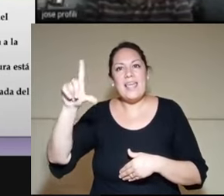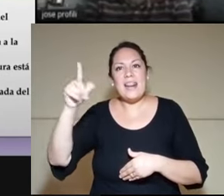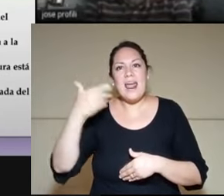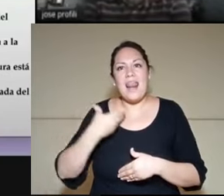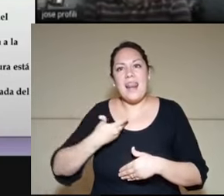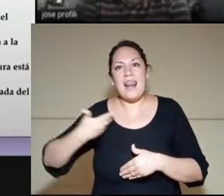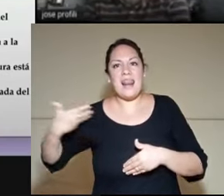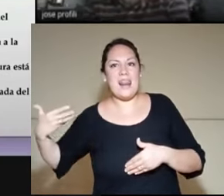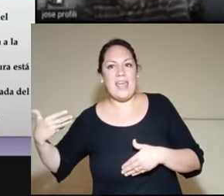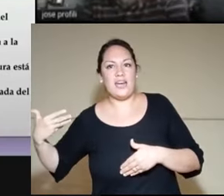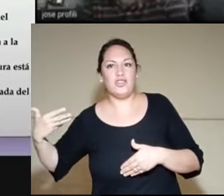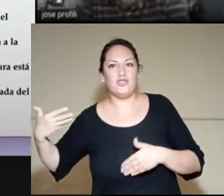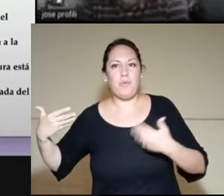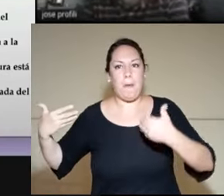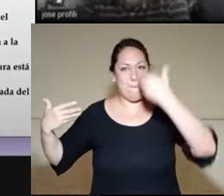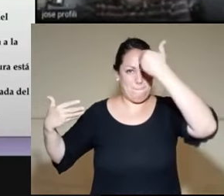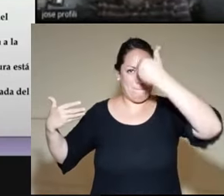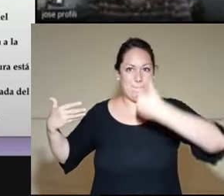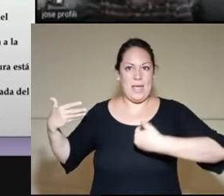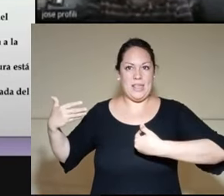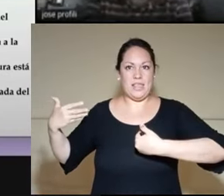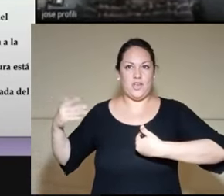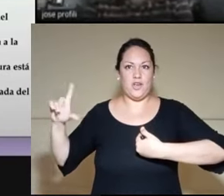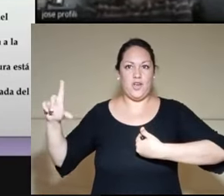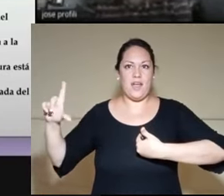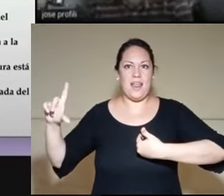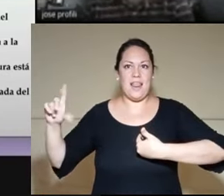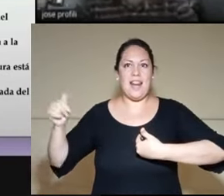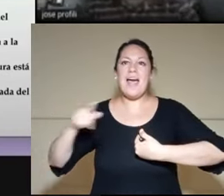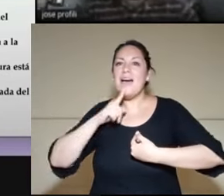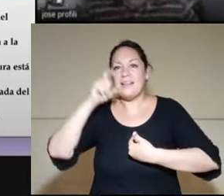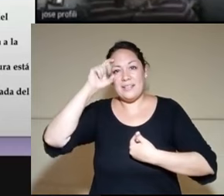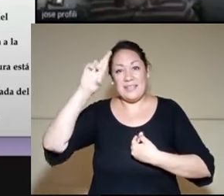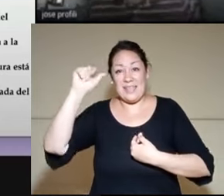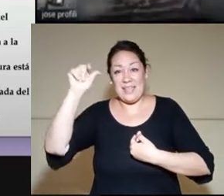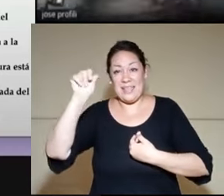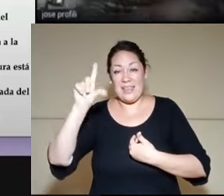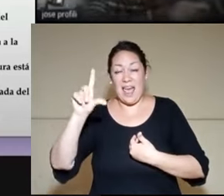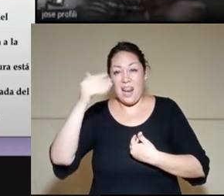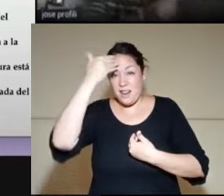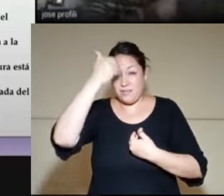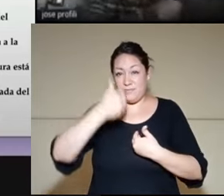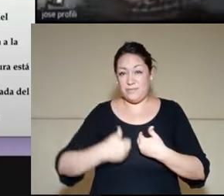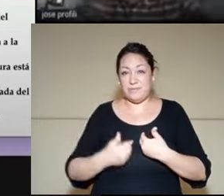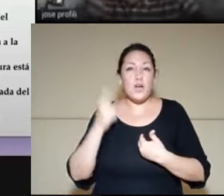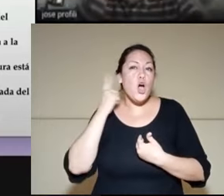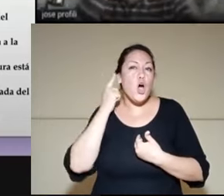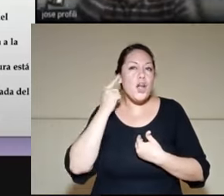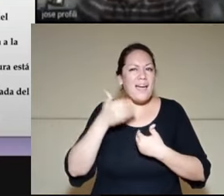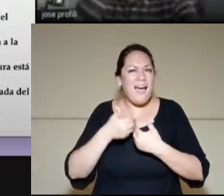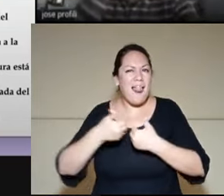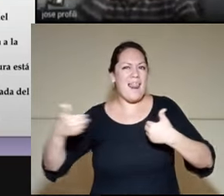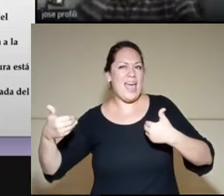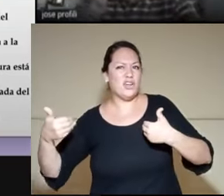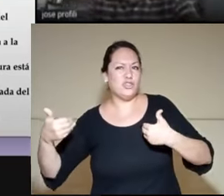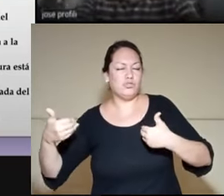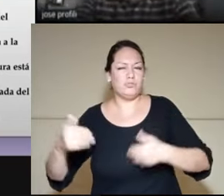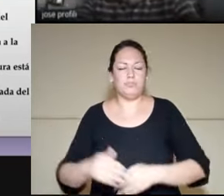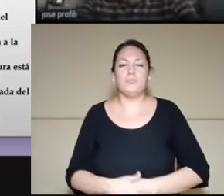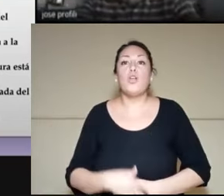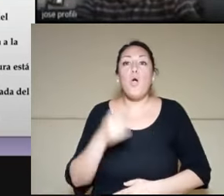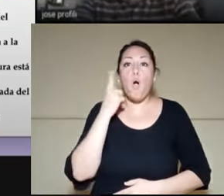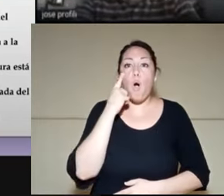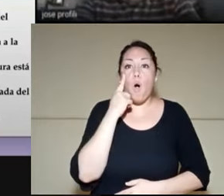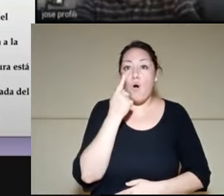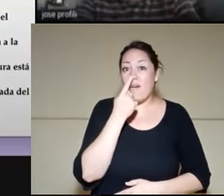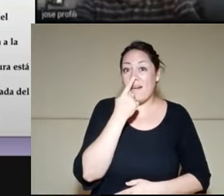Porque lo lateral es todo lo que está más alejado del plano medio. O sea, de esa línea media imaginaria. Entonces,